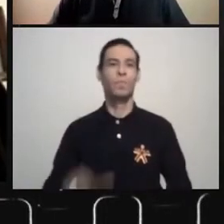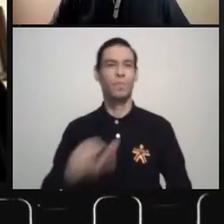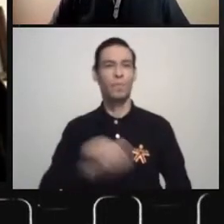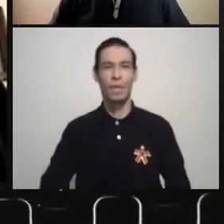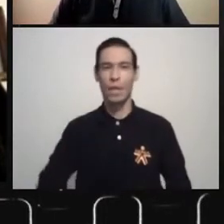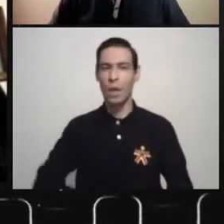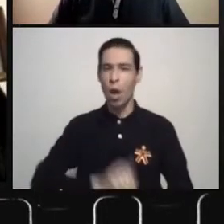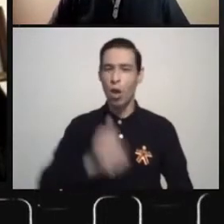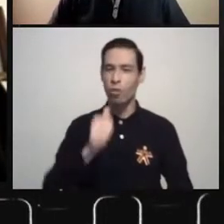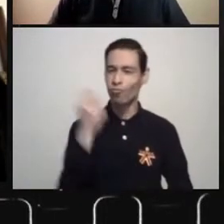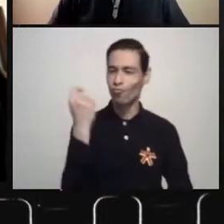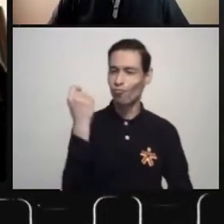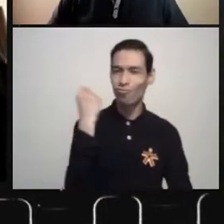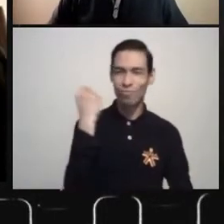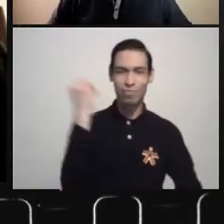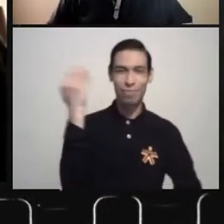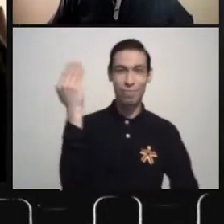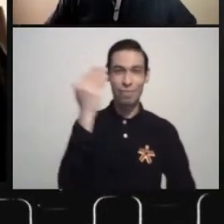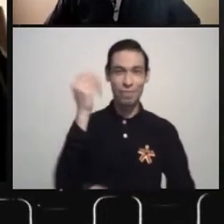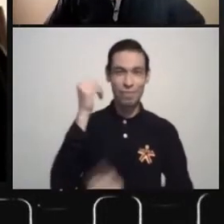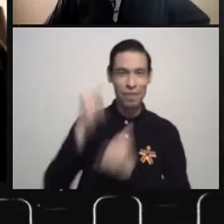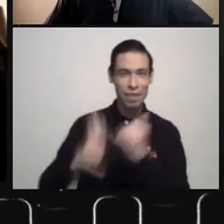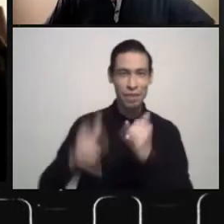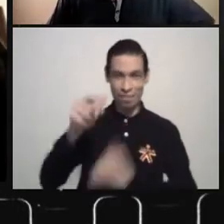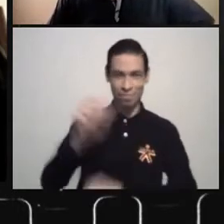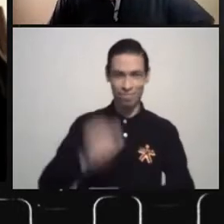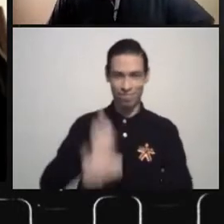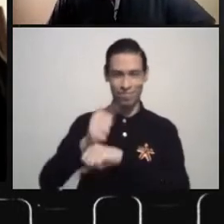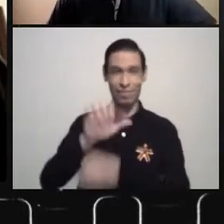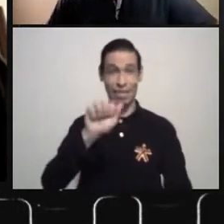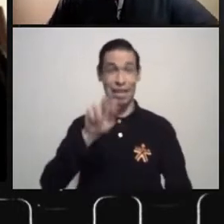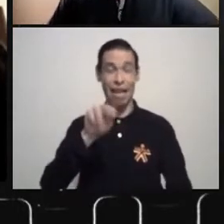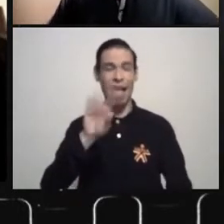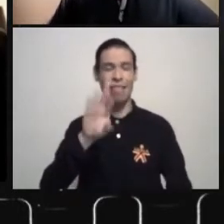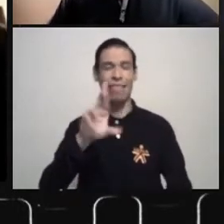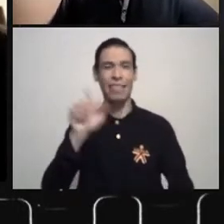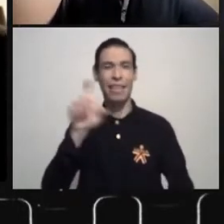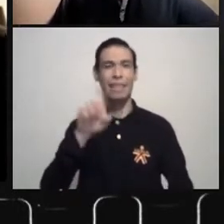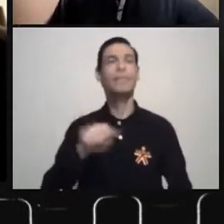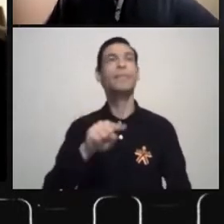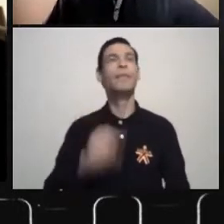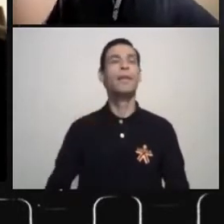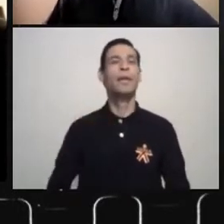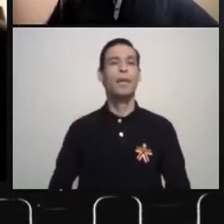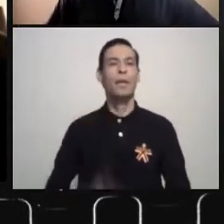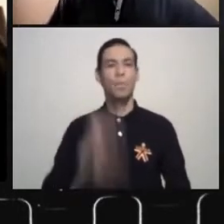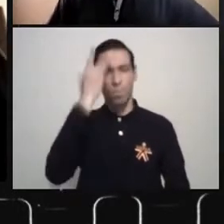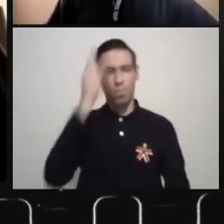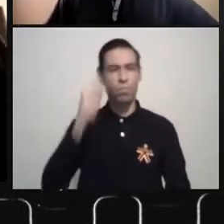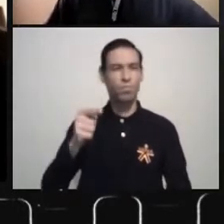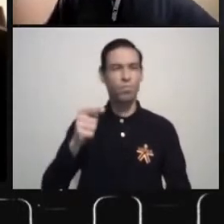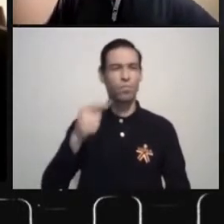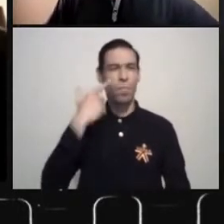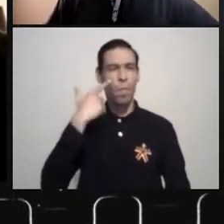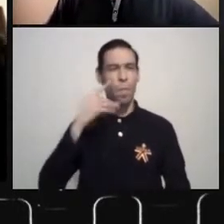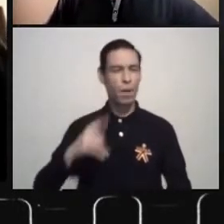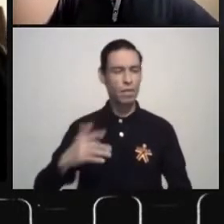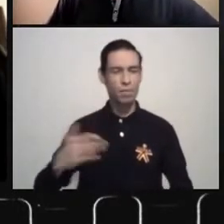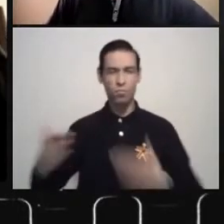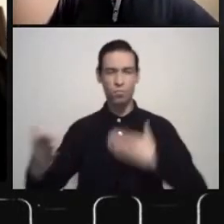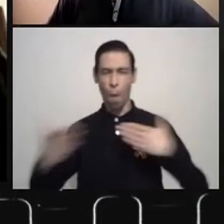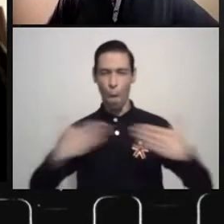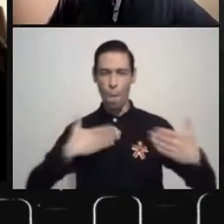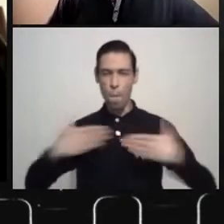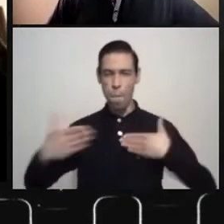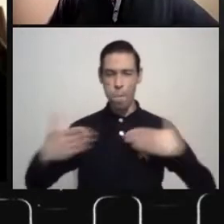con Andrés, porque se podría pensar que era algo, un personaje muy parecido a mí, y Andrés me lo